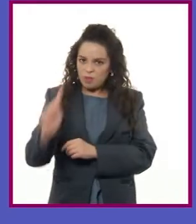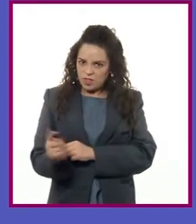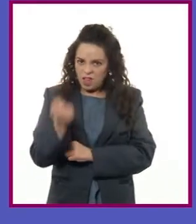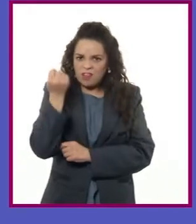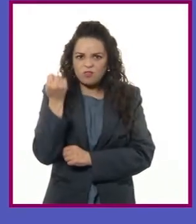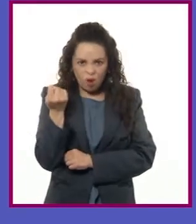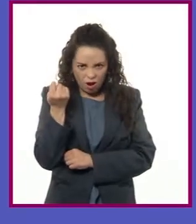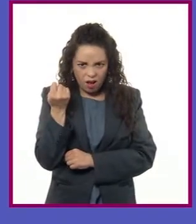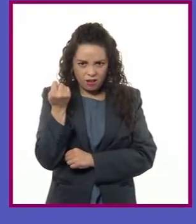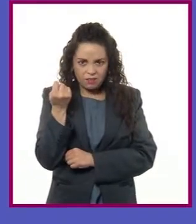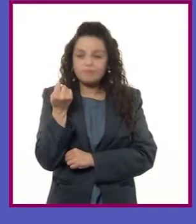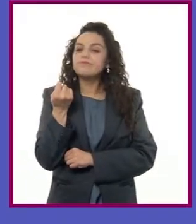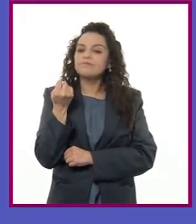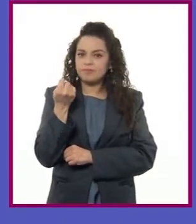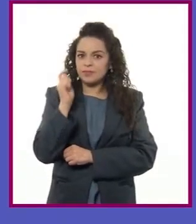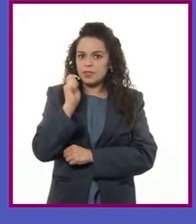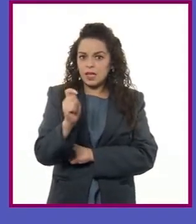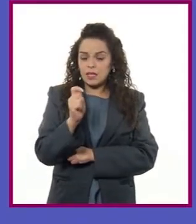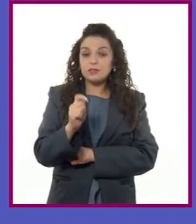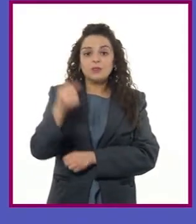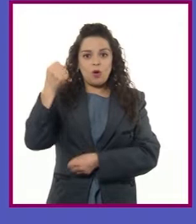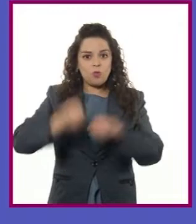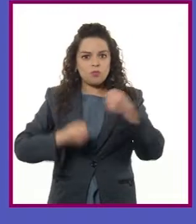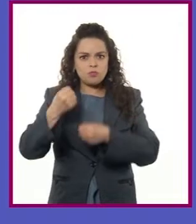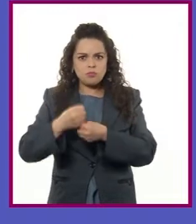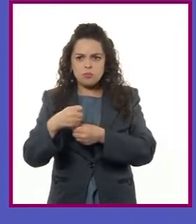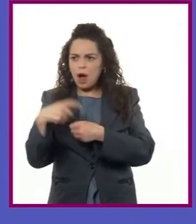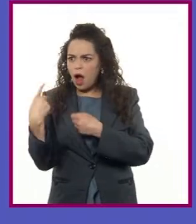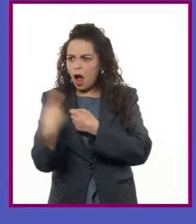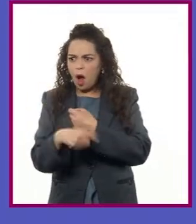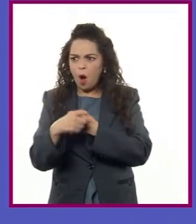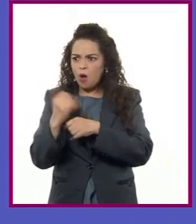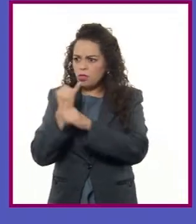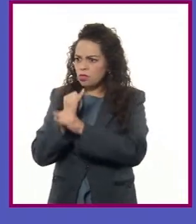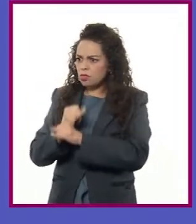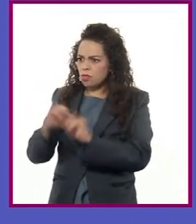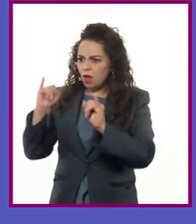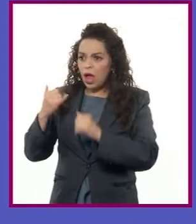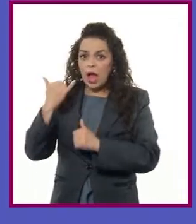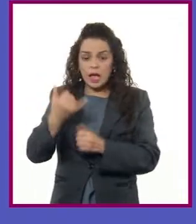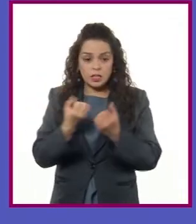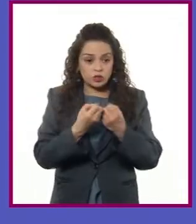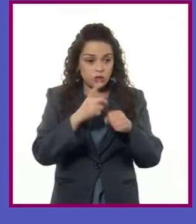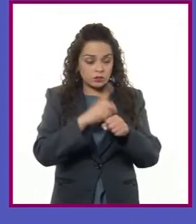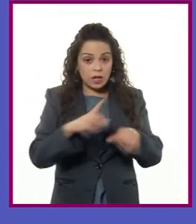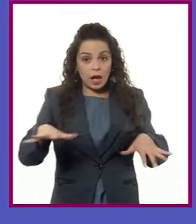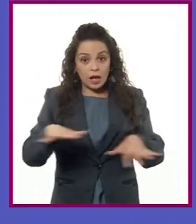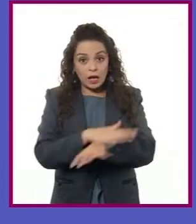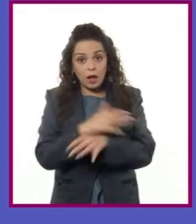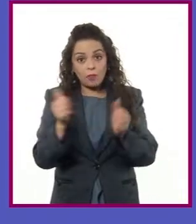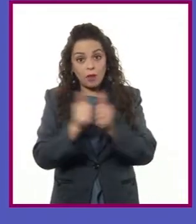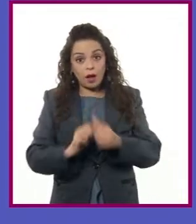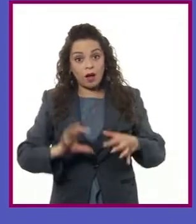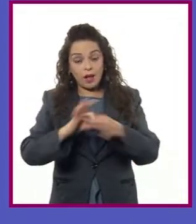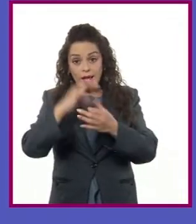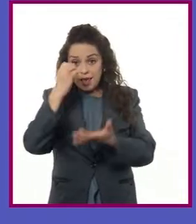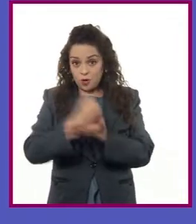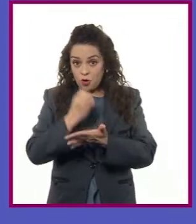hagamos vehículos autónomos e incluso modificará nuestra sociedad y economía. Sin